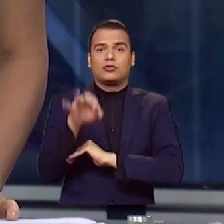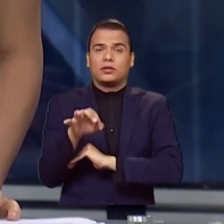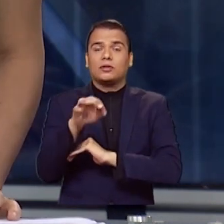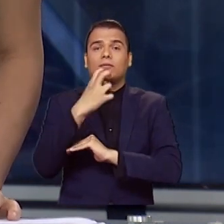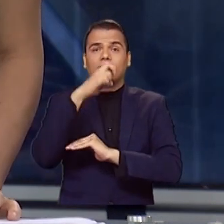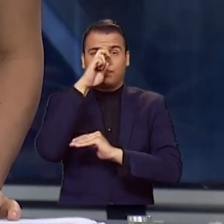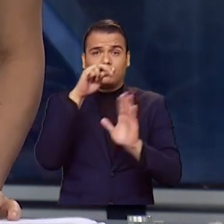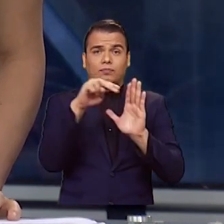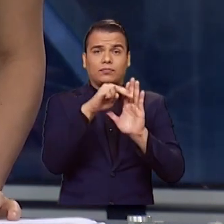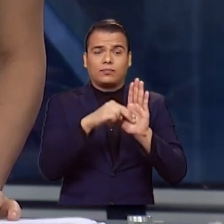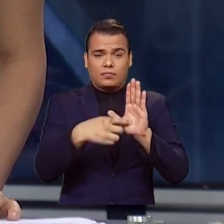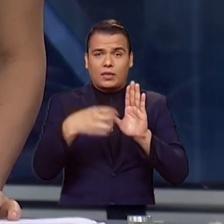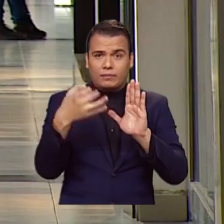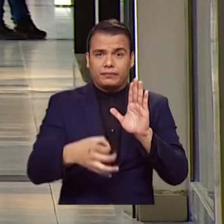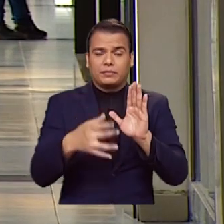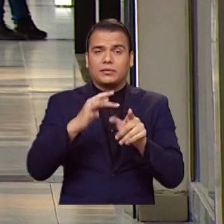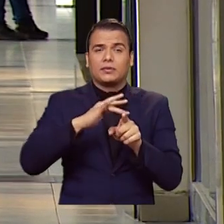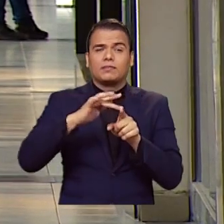de bioseguridad.